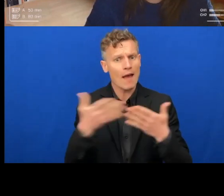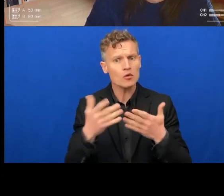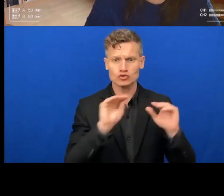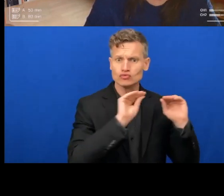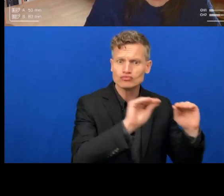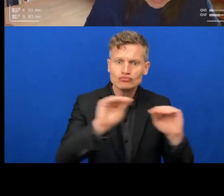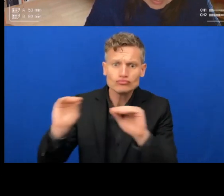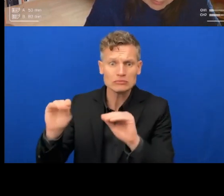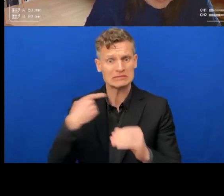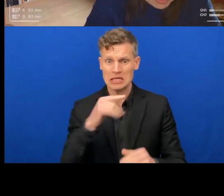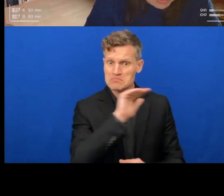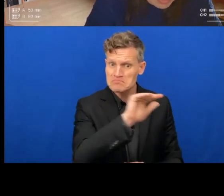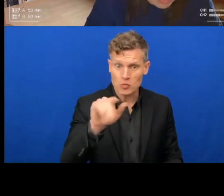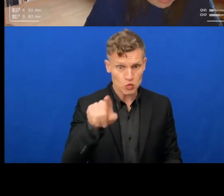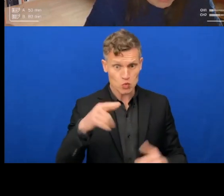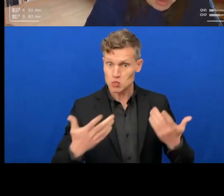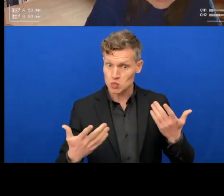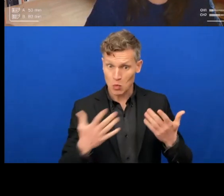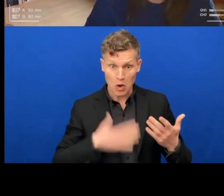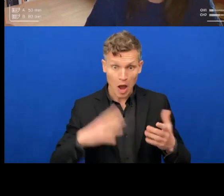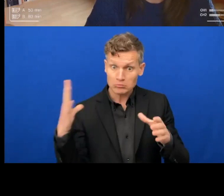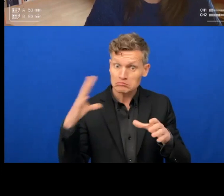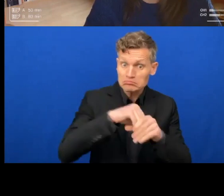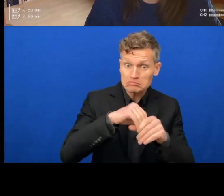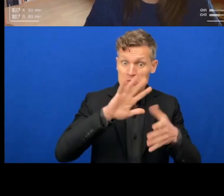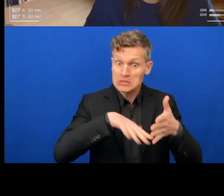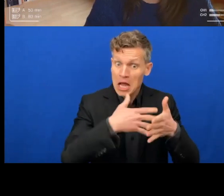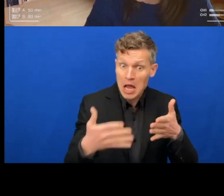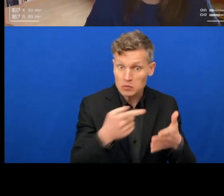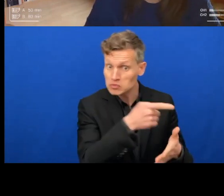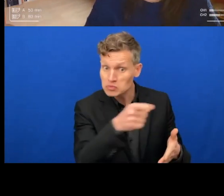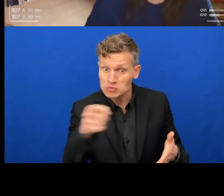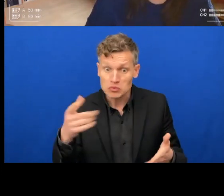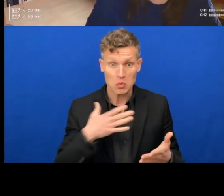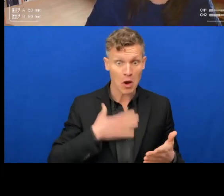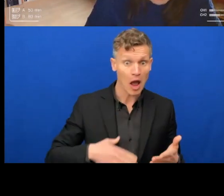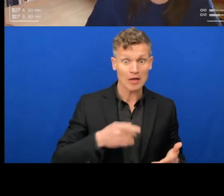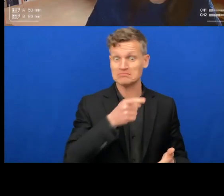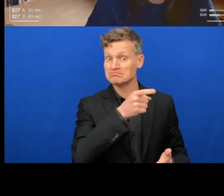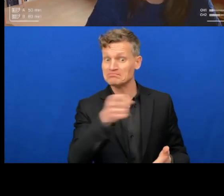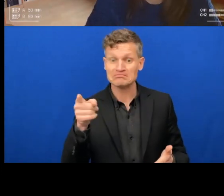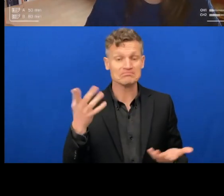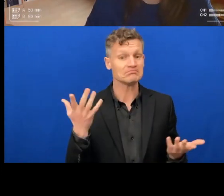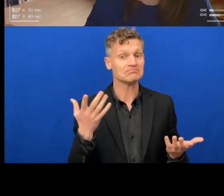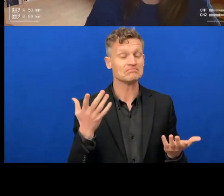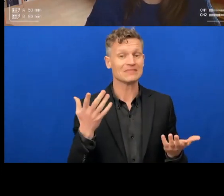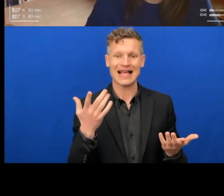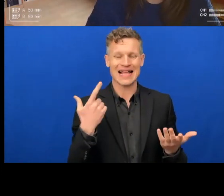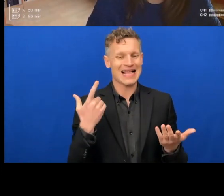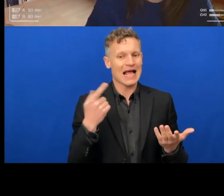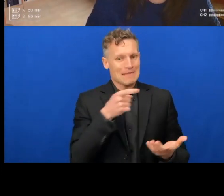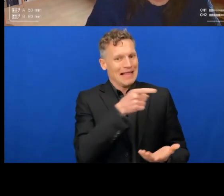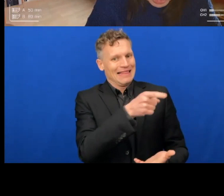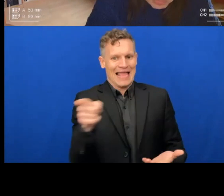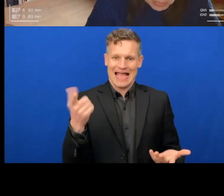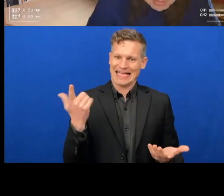orales para ver si estaban interesados en formar también intérpretes de lengua de signos, pero primordialmente, como no